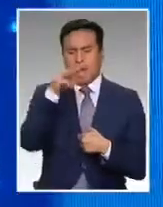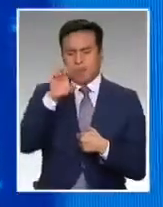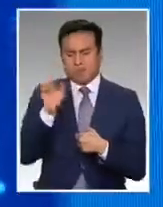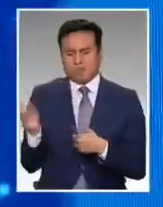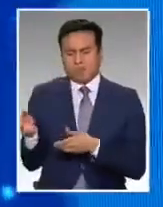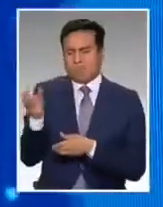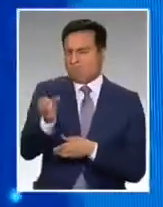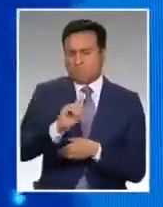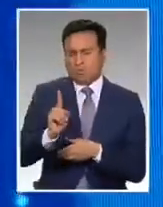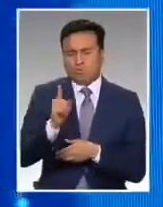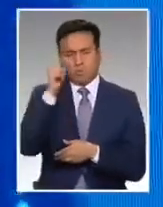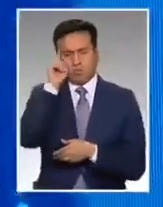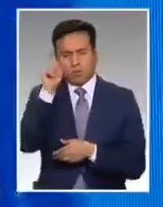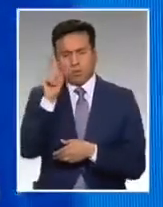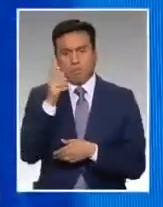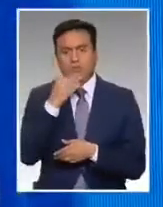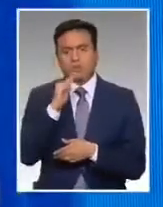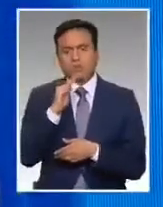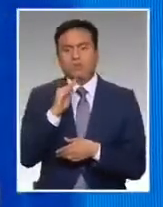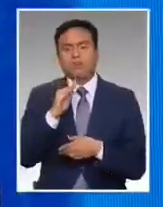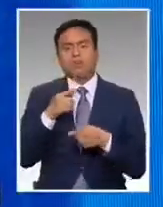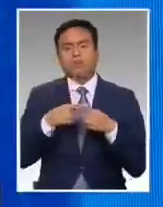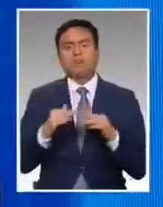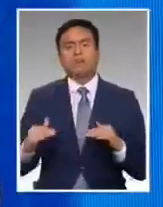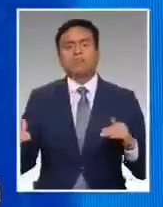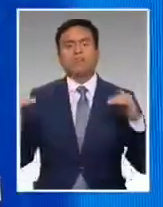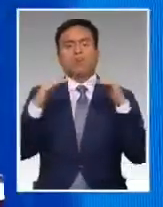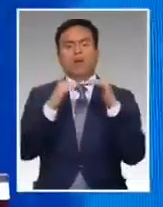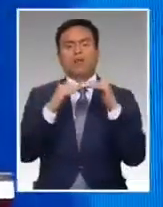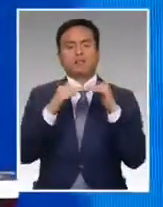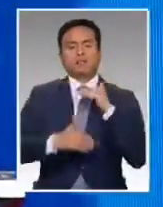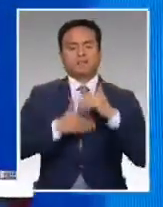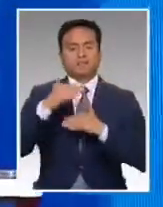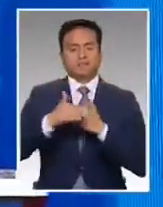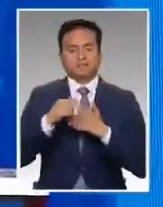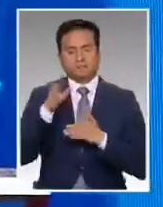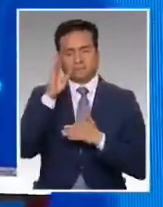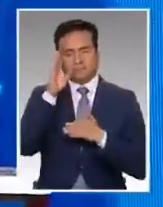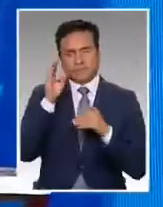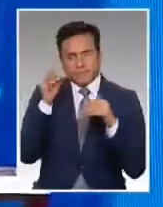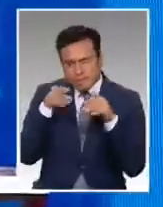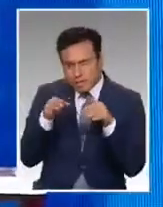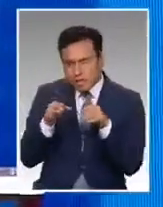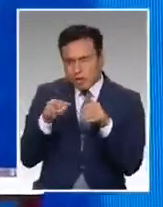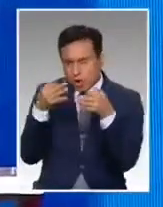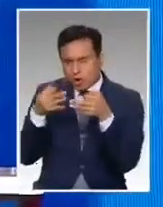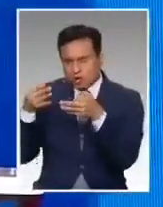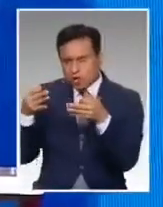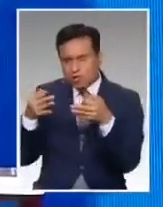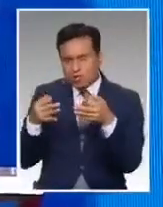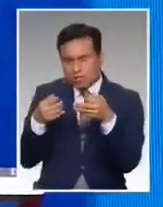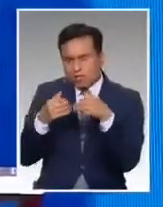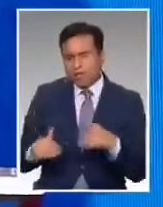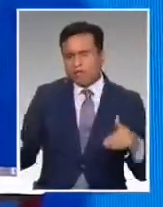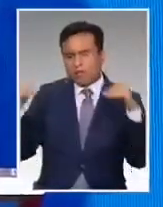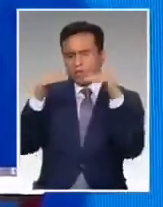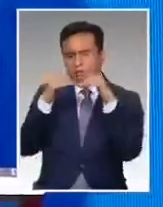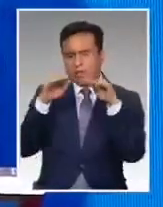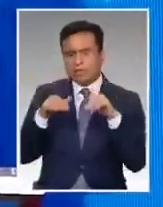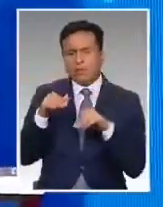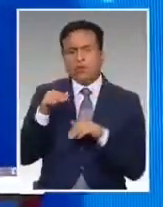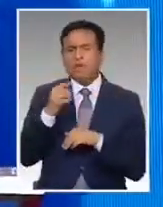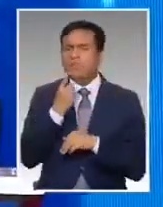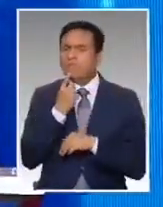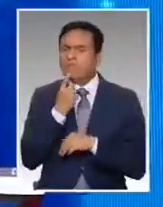que mientras creamos la sociedad más igual mientras lanzamos la senda de bachelet con correcciones mientras avanzamos en más igualdad como lo ha hecho finlandia